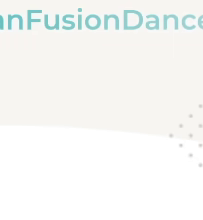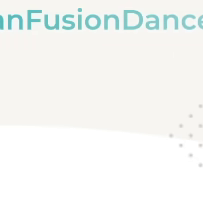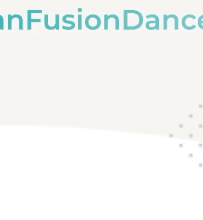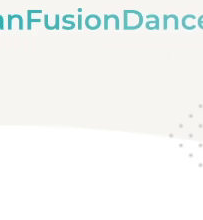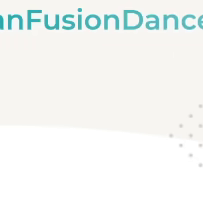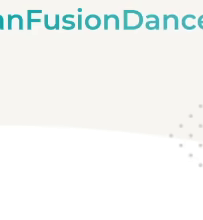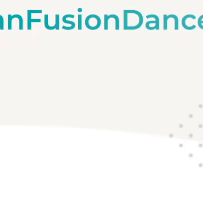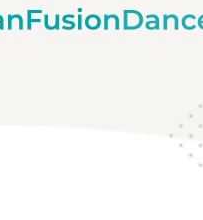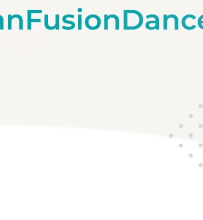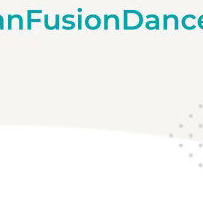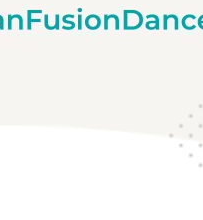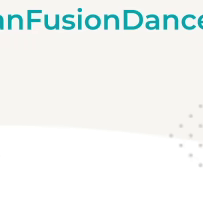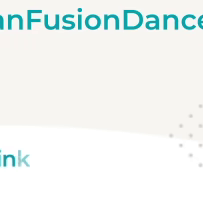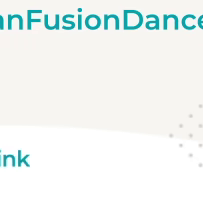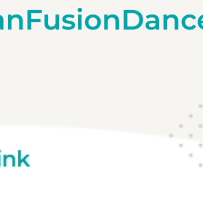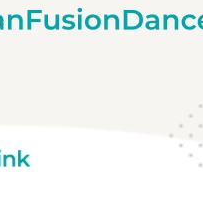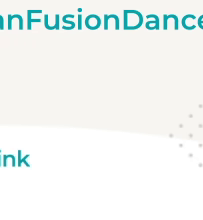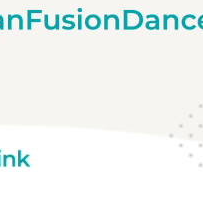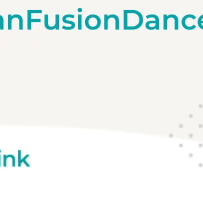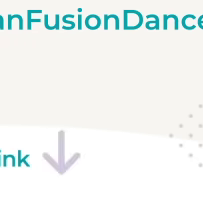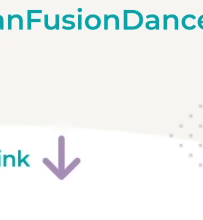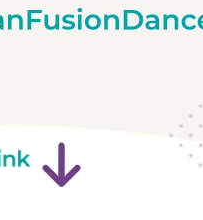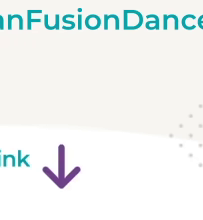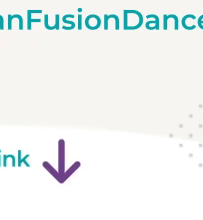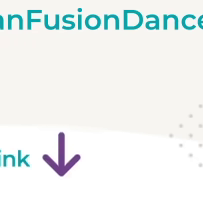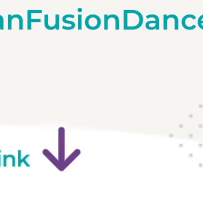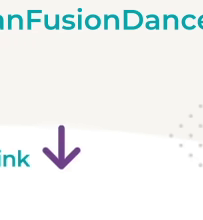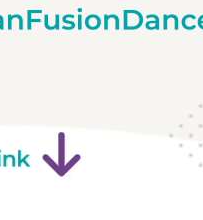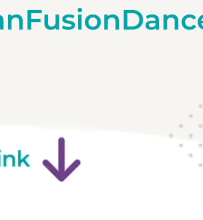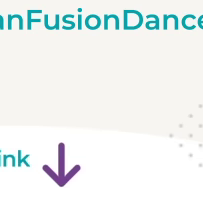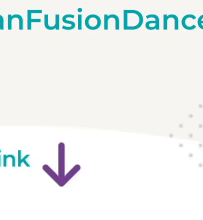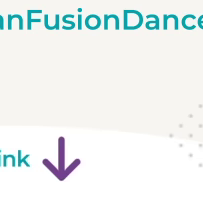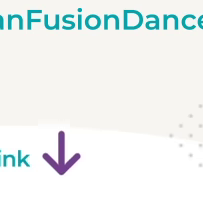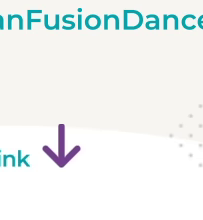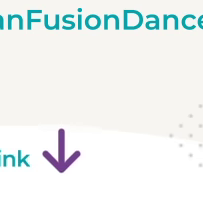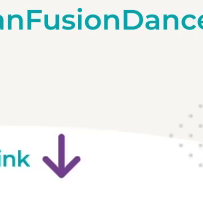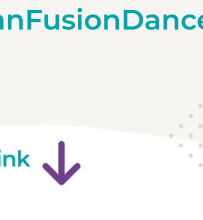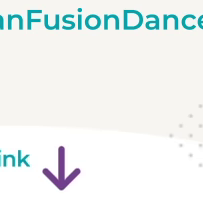Para ver este video, encuentre el link aquí abajo en la descripción.